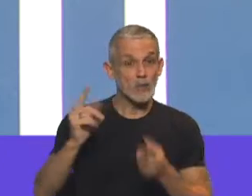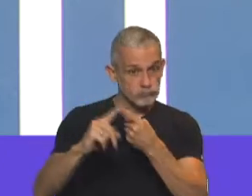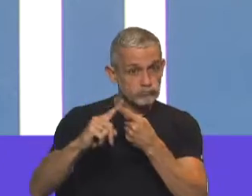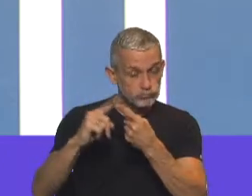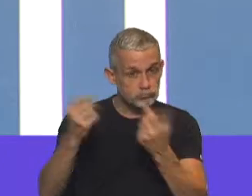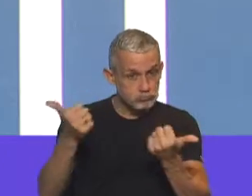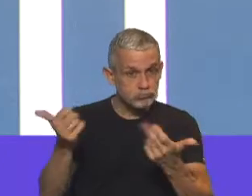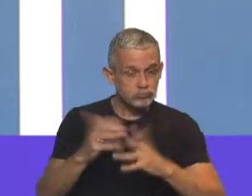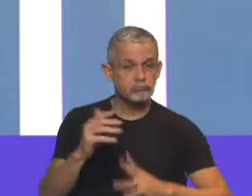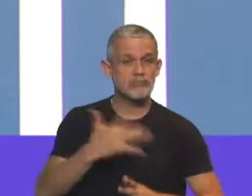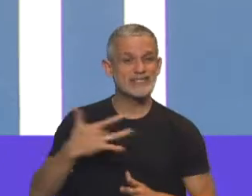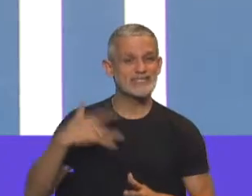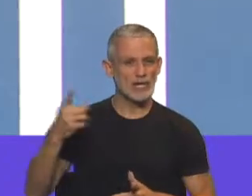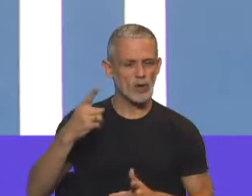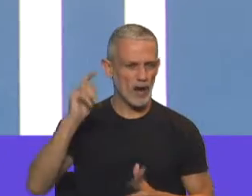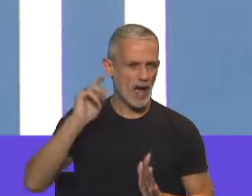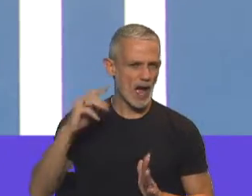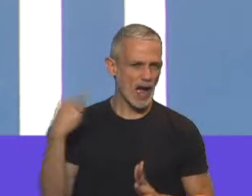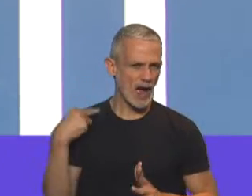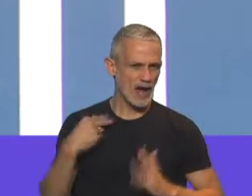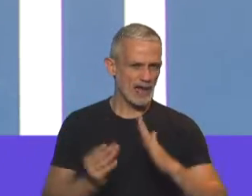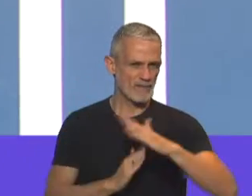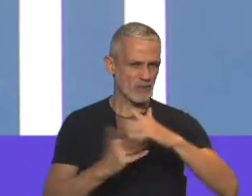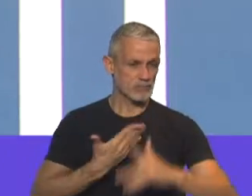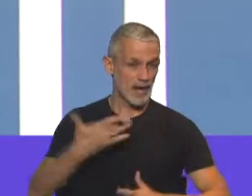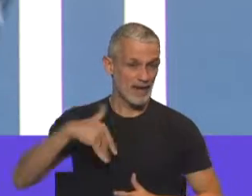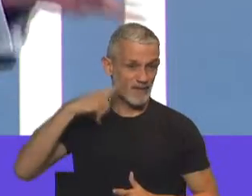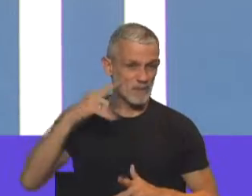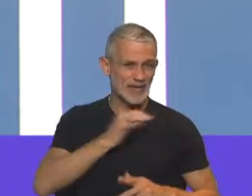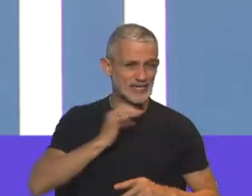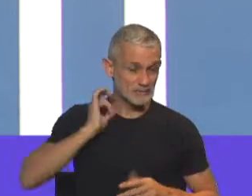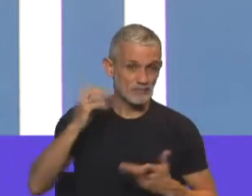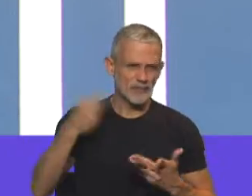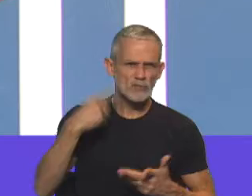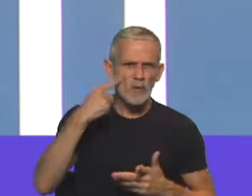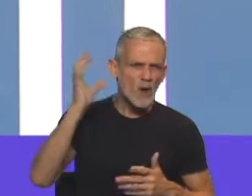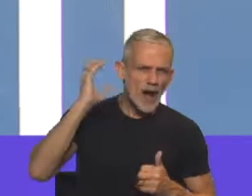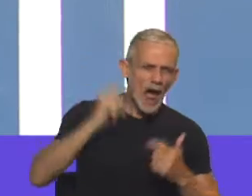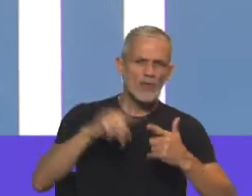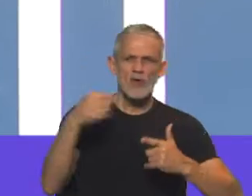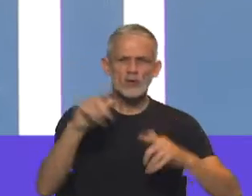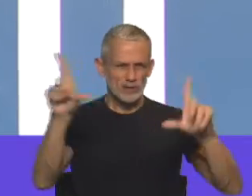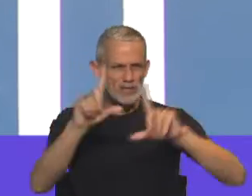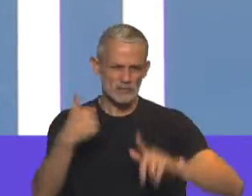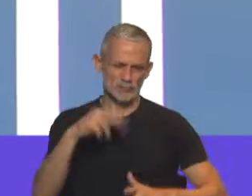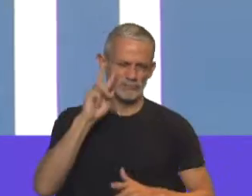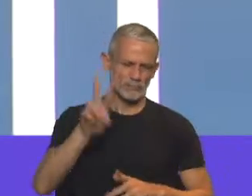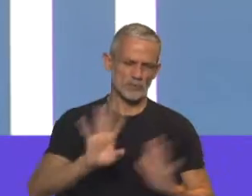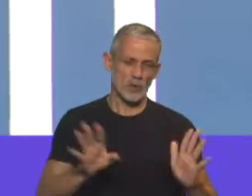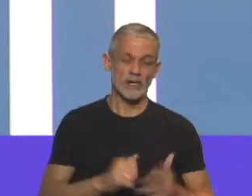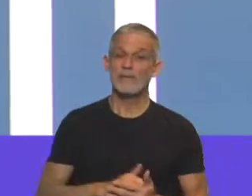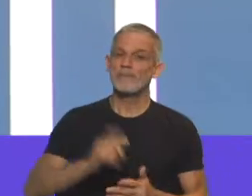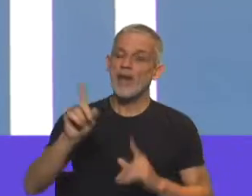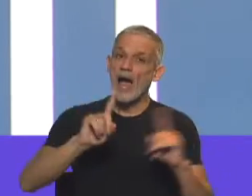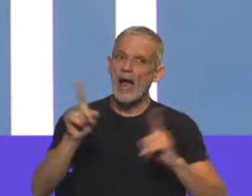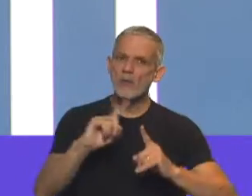con la zona que lleva no fue inocente yo vengo escuchando radio y veo otros canales algunos